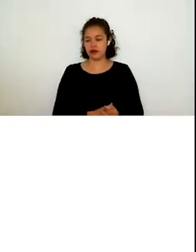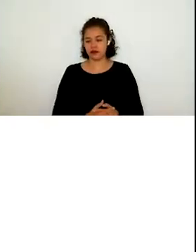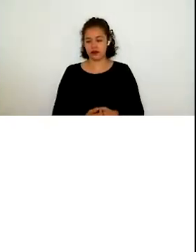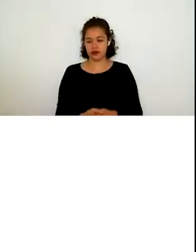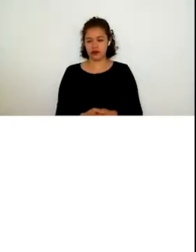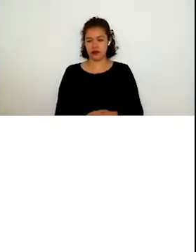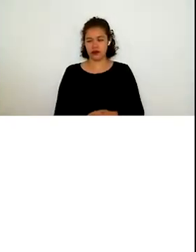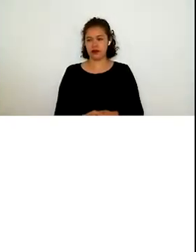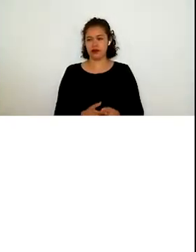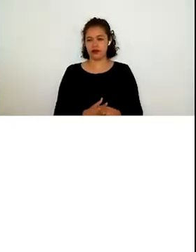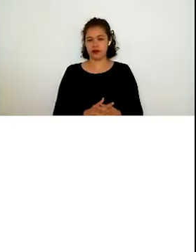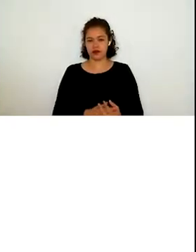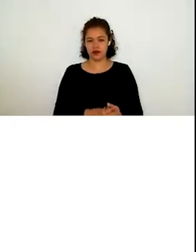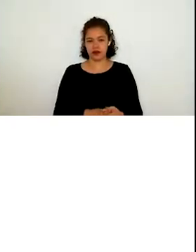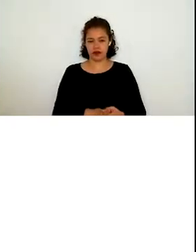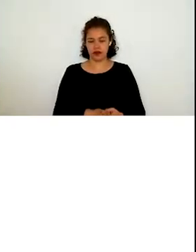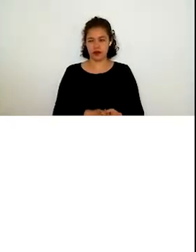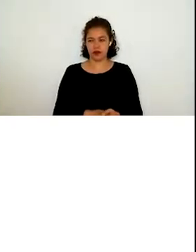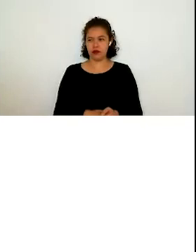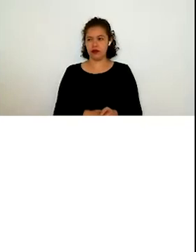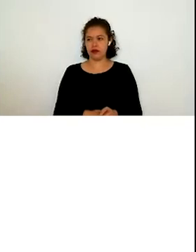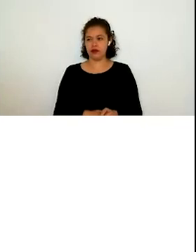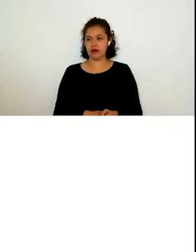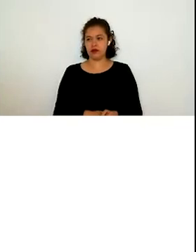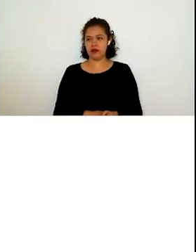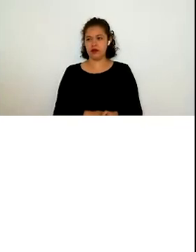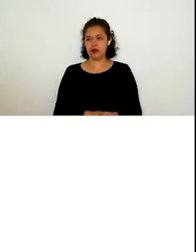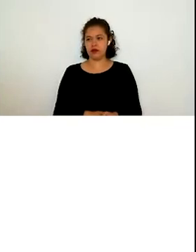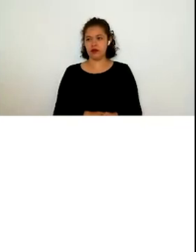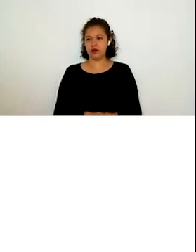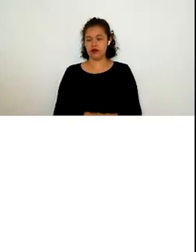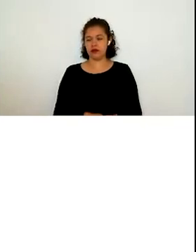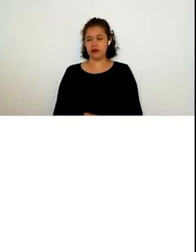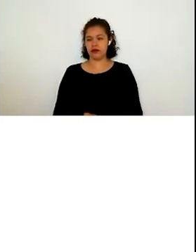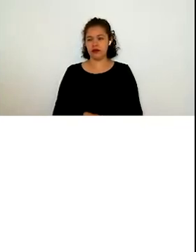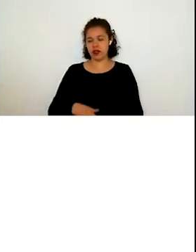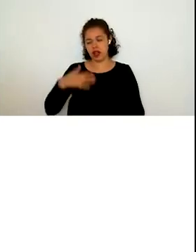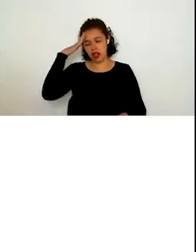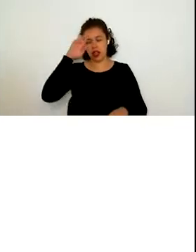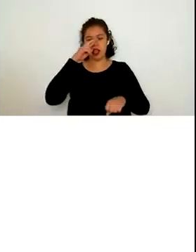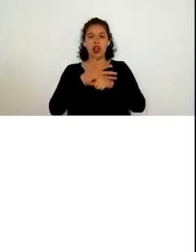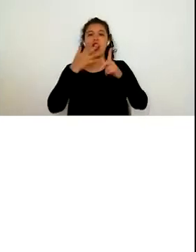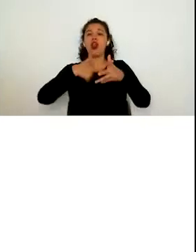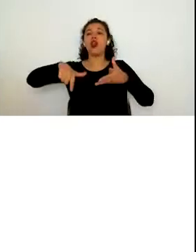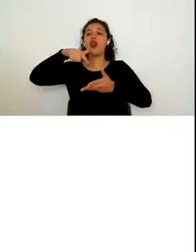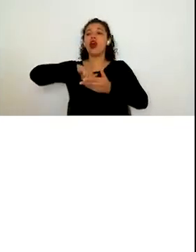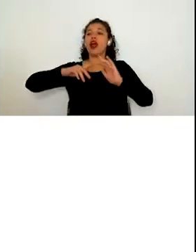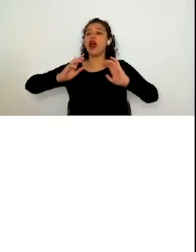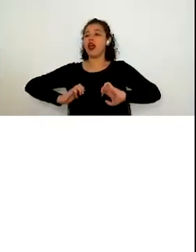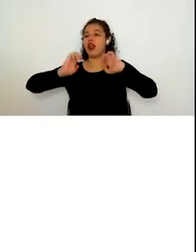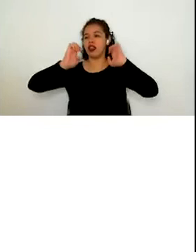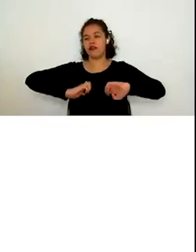los patronatos verifiquen que los inmuebles de las instituciones